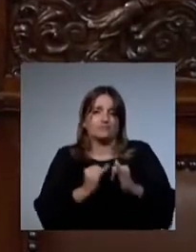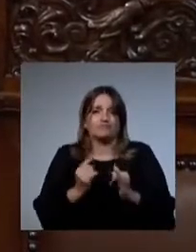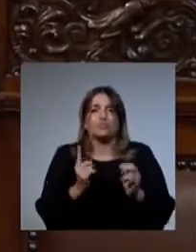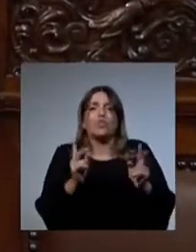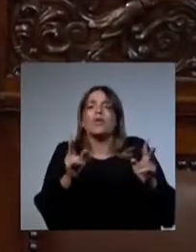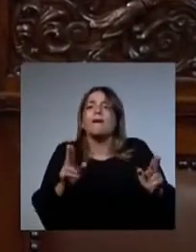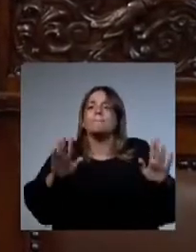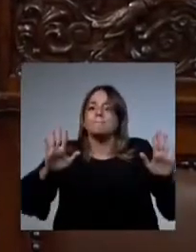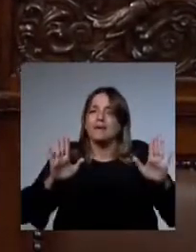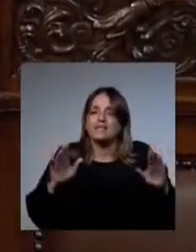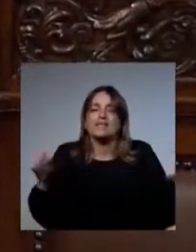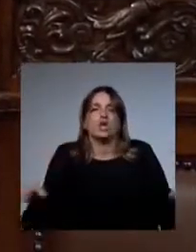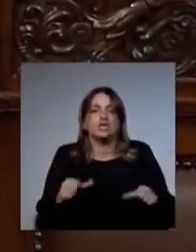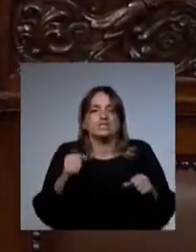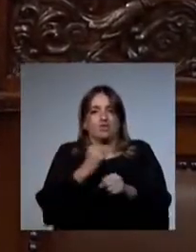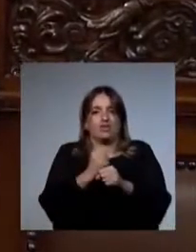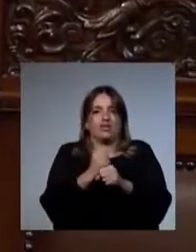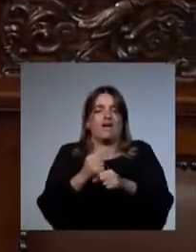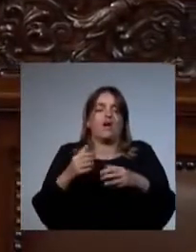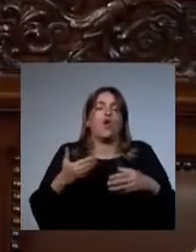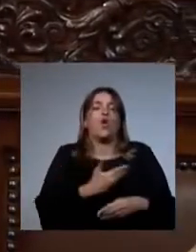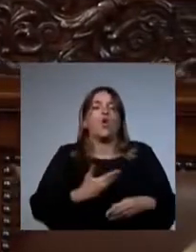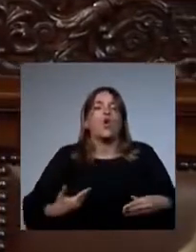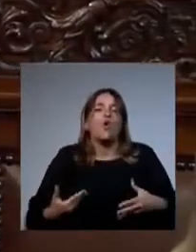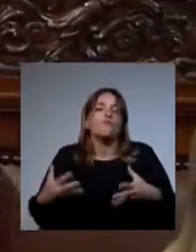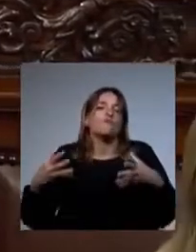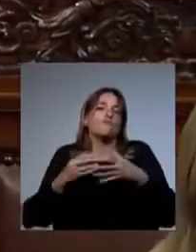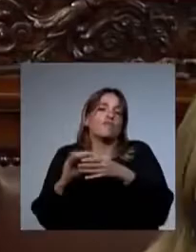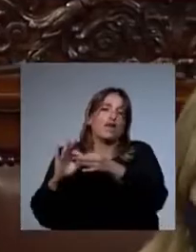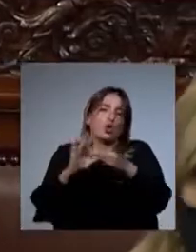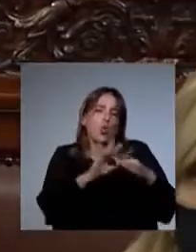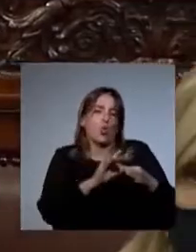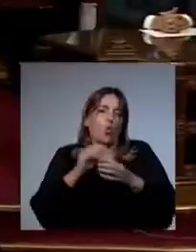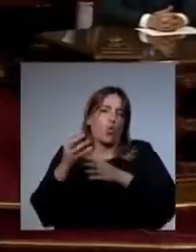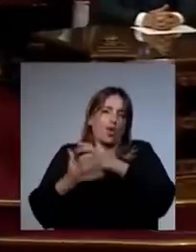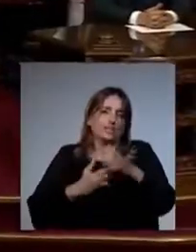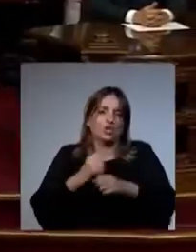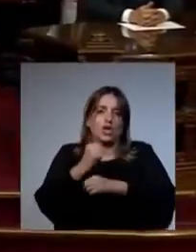parte de lo hecho por el gobierno de coalición en el